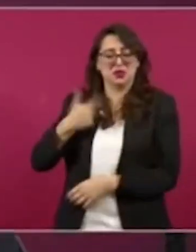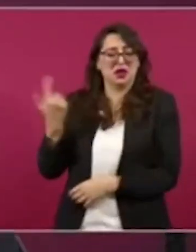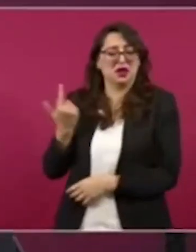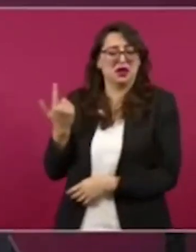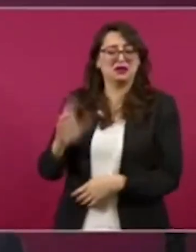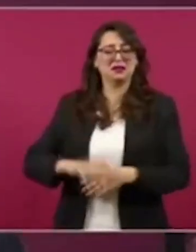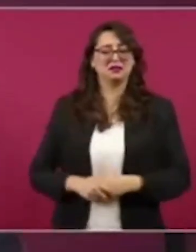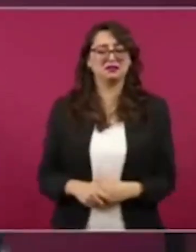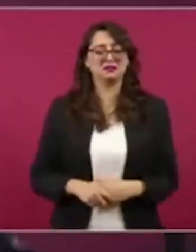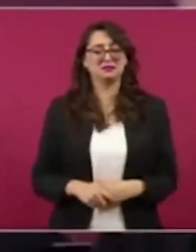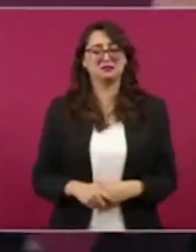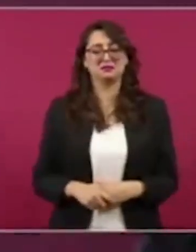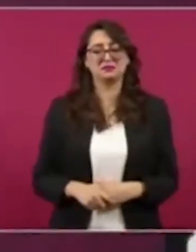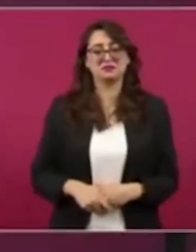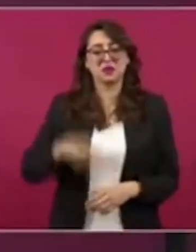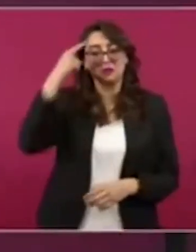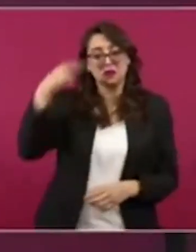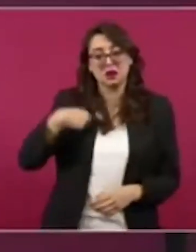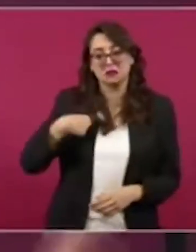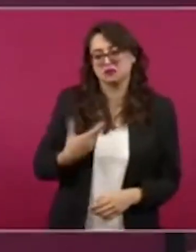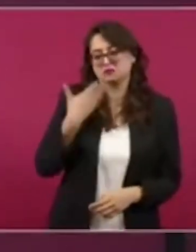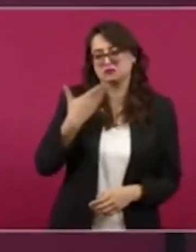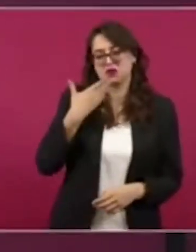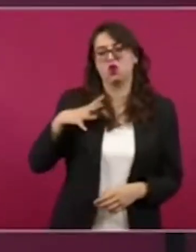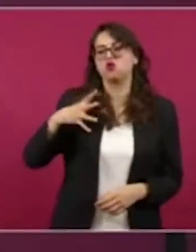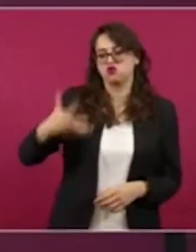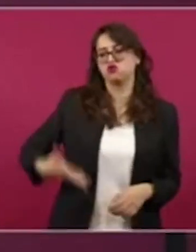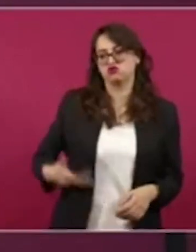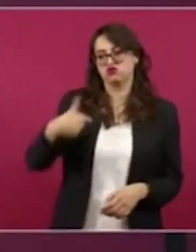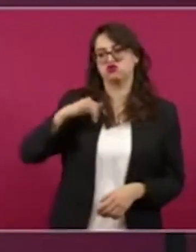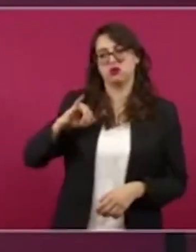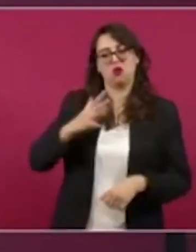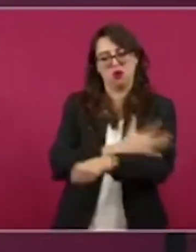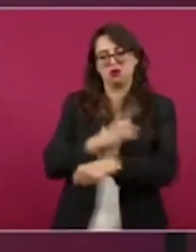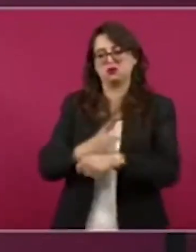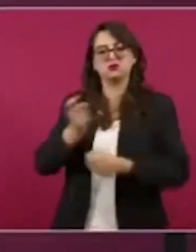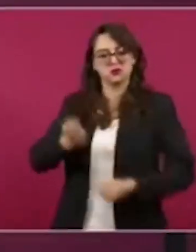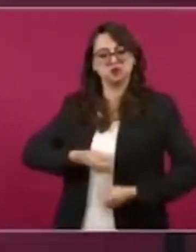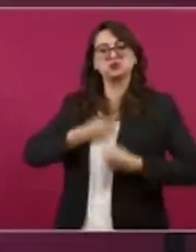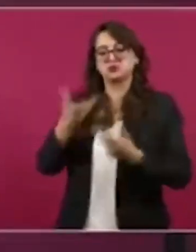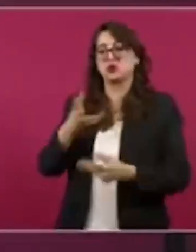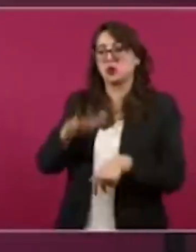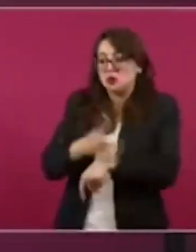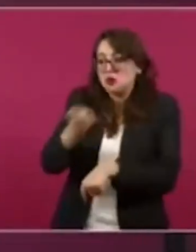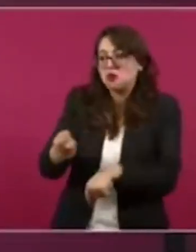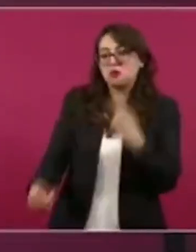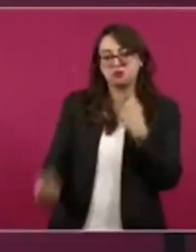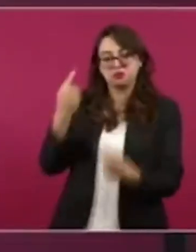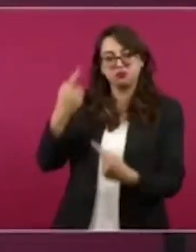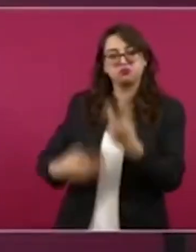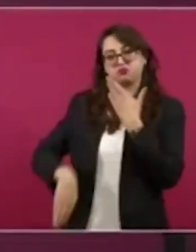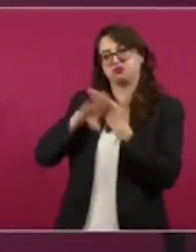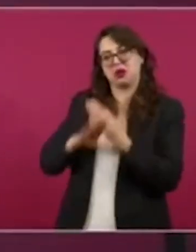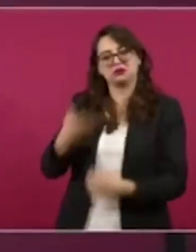Boluarte. López Obrador mencionó que si lo van a declarar no grato, que al menos la gente debe saber por qué es, y agregó que quiere que los